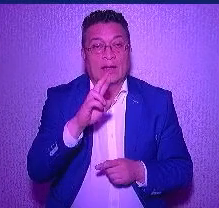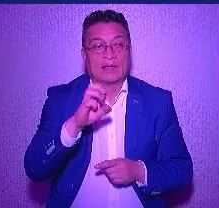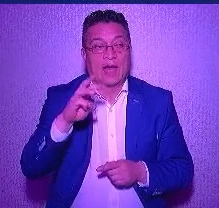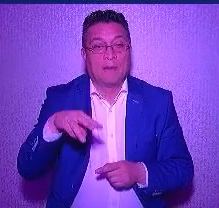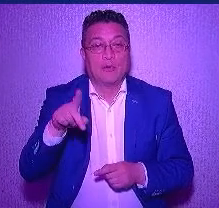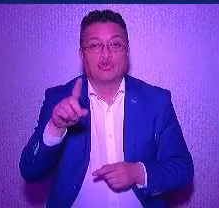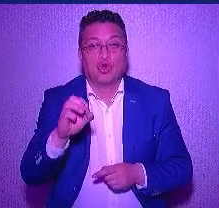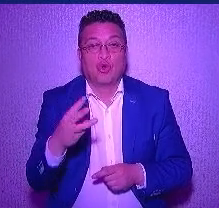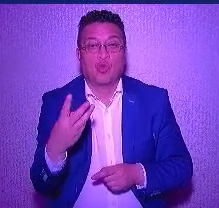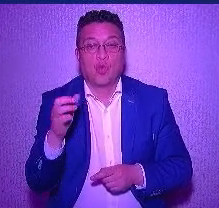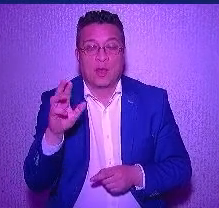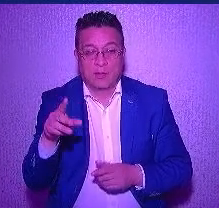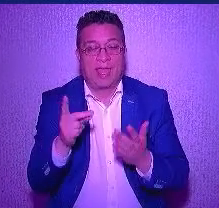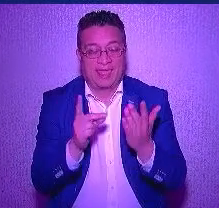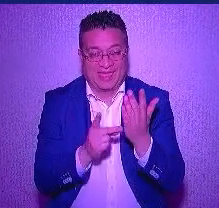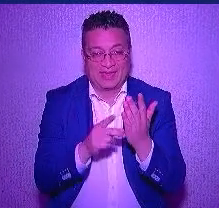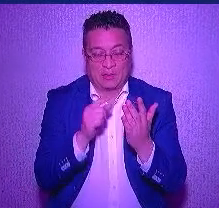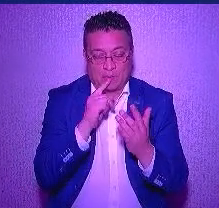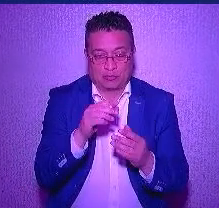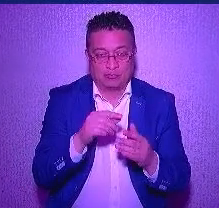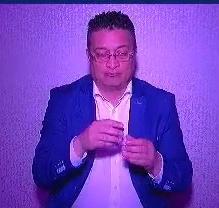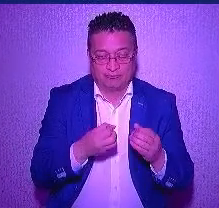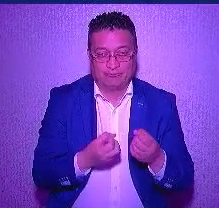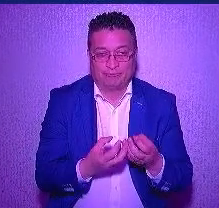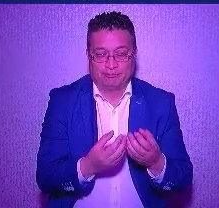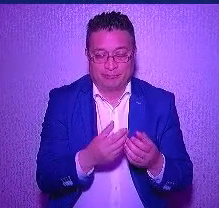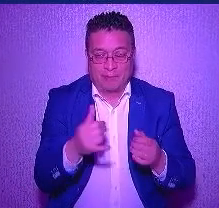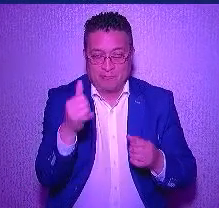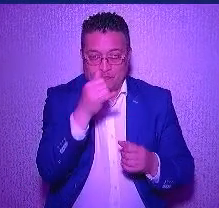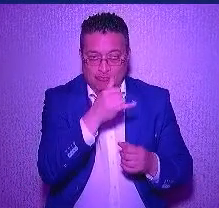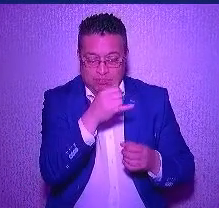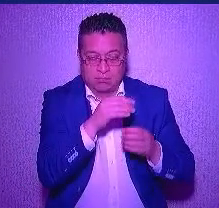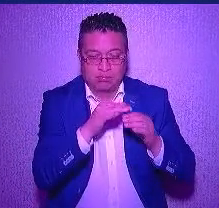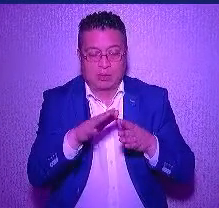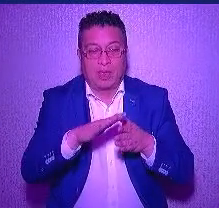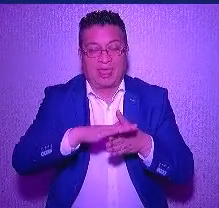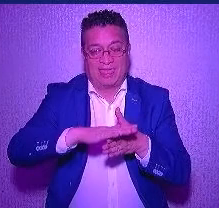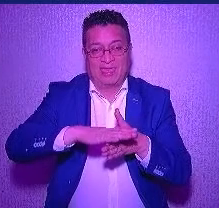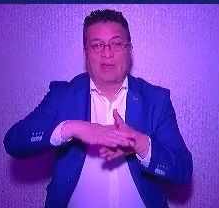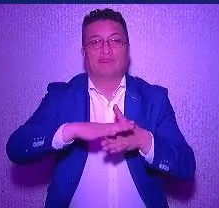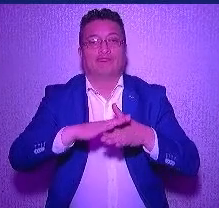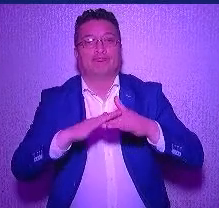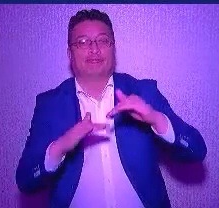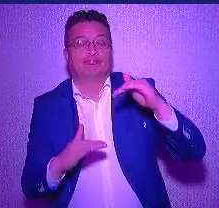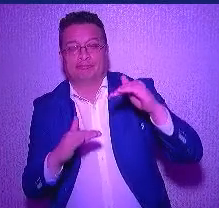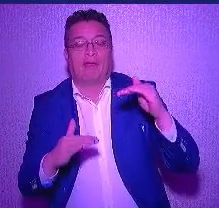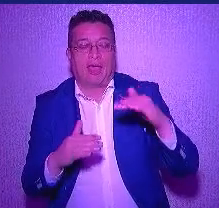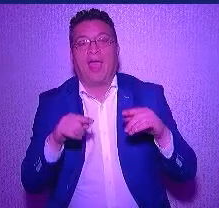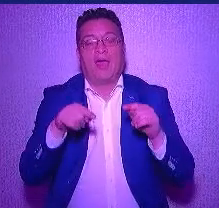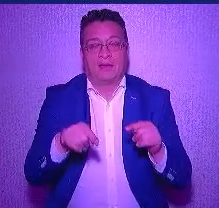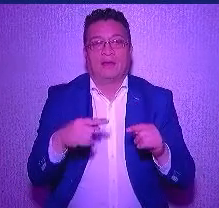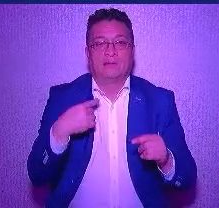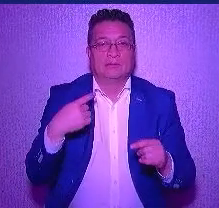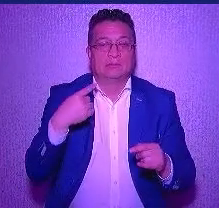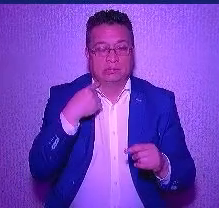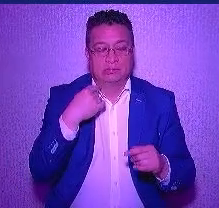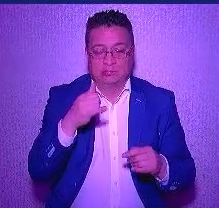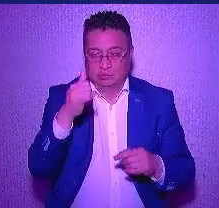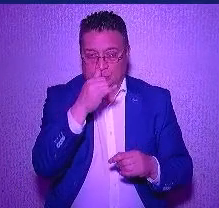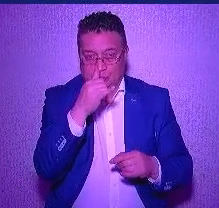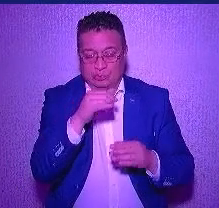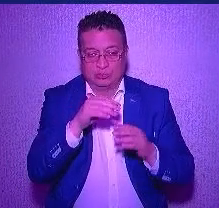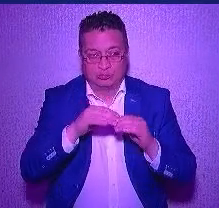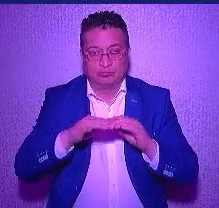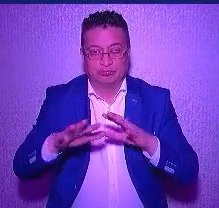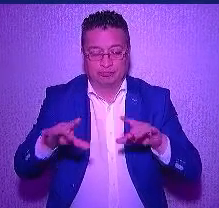secuestro digital hecho por un malware ha creado todo un desequilibrio entre los adversarios que crean esos malw no código